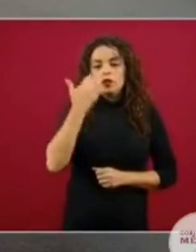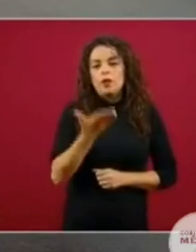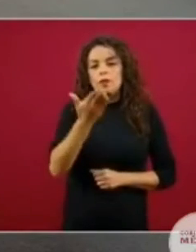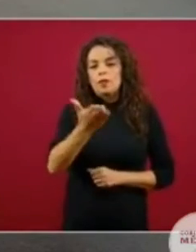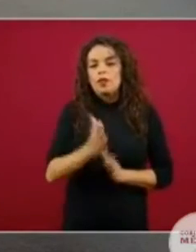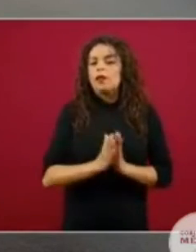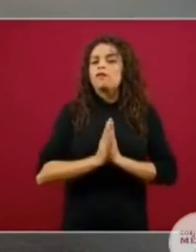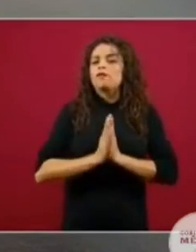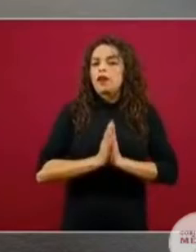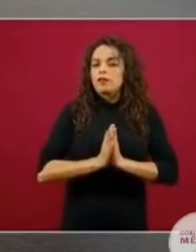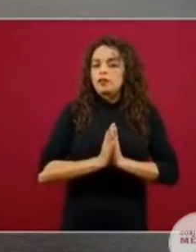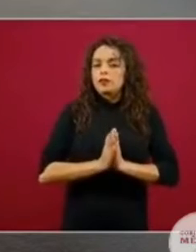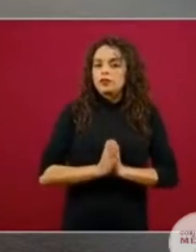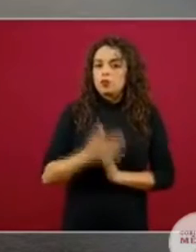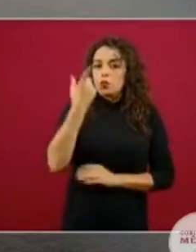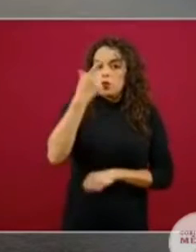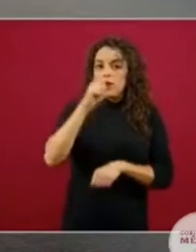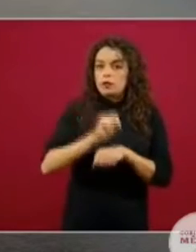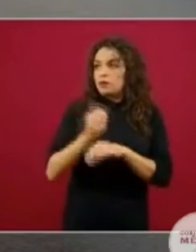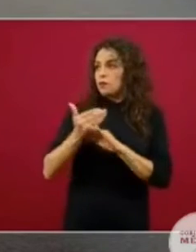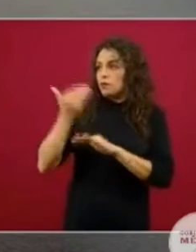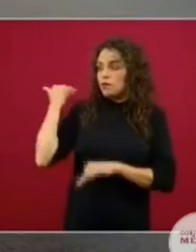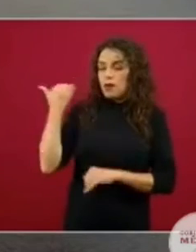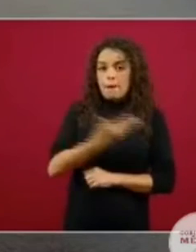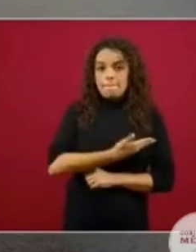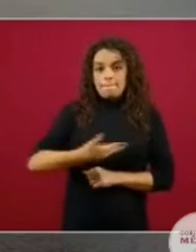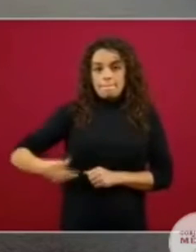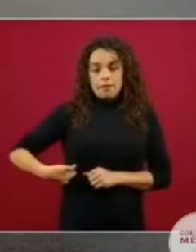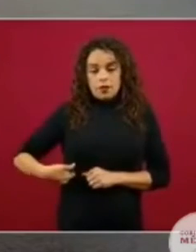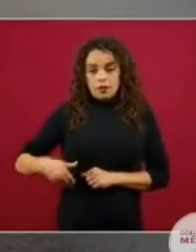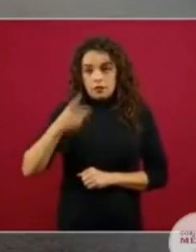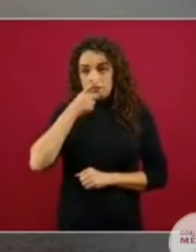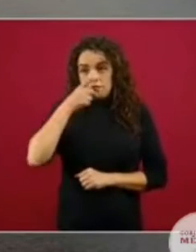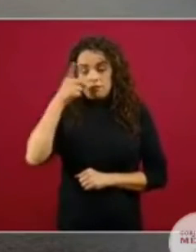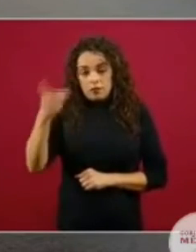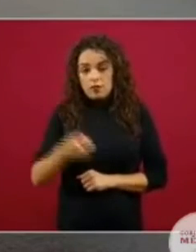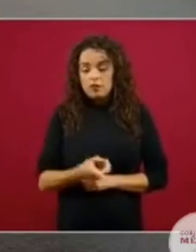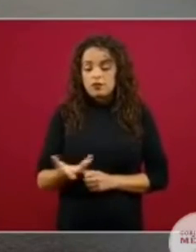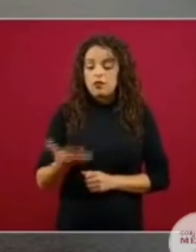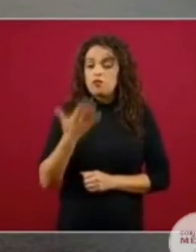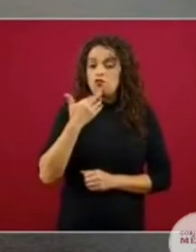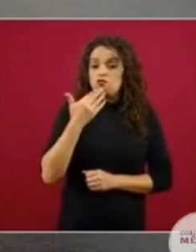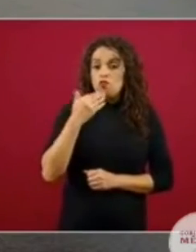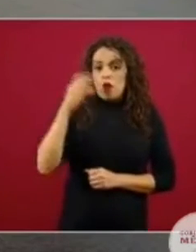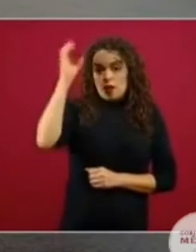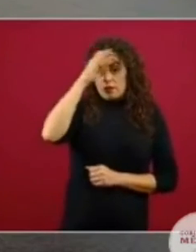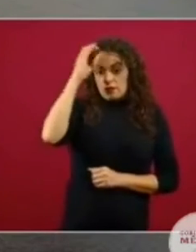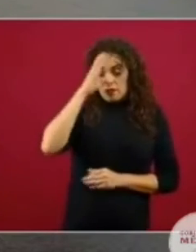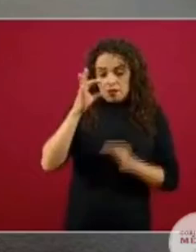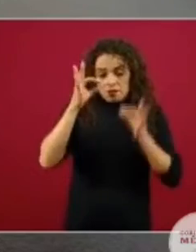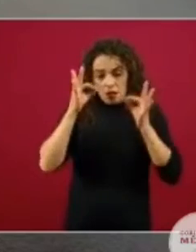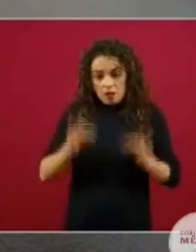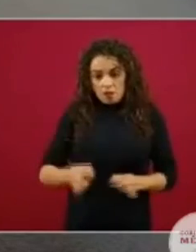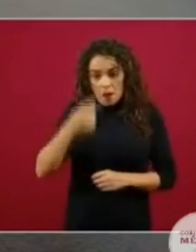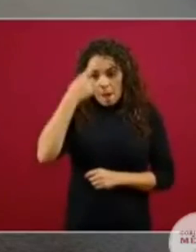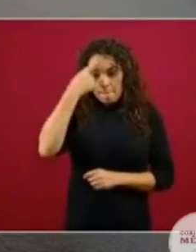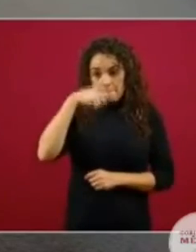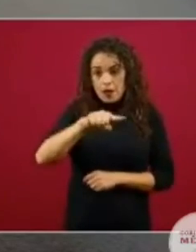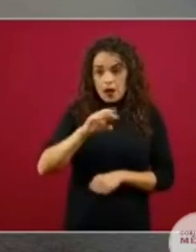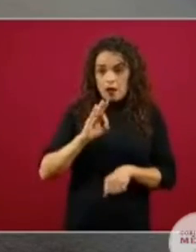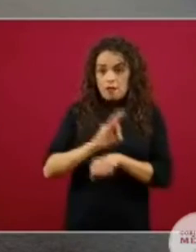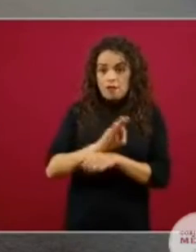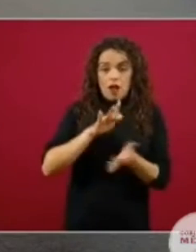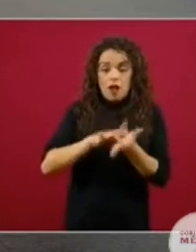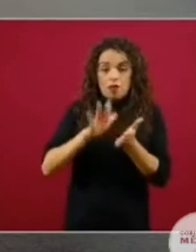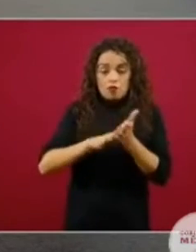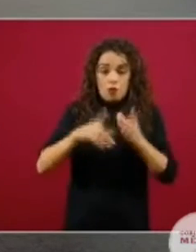la semana pasada que el presidente estuvo hablando de que el cubrebocas no tenía base científica como un apoyo en este asunto de la epidemia la vez que me